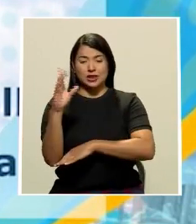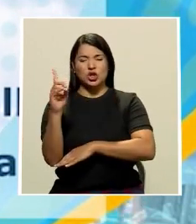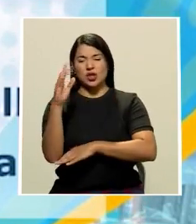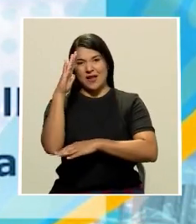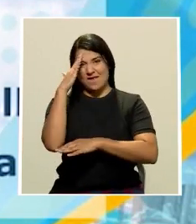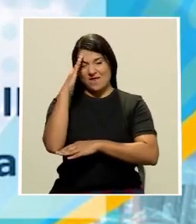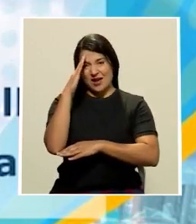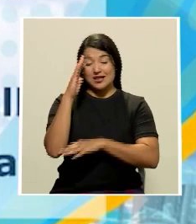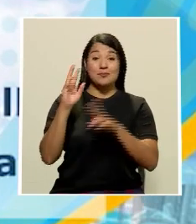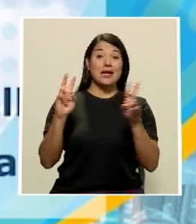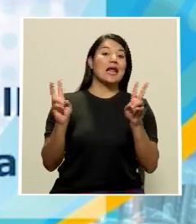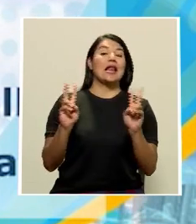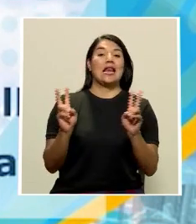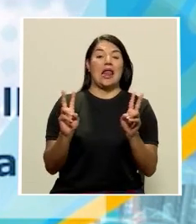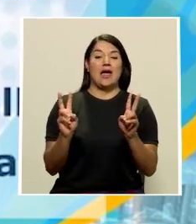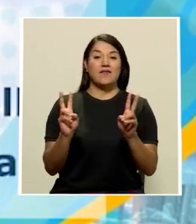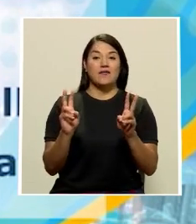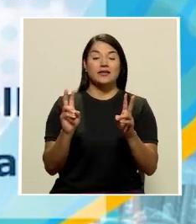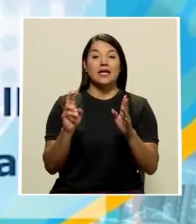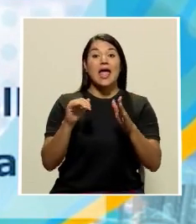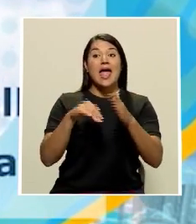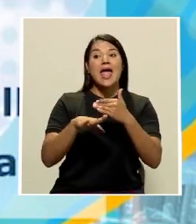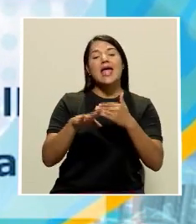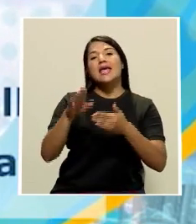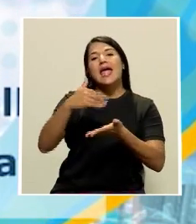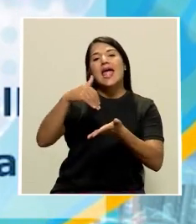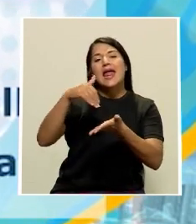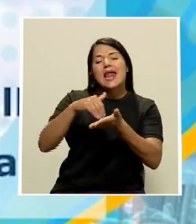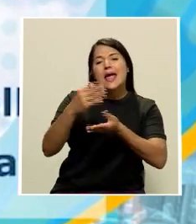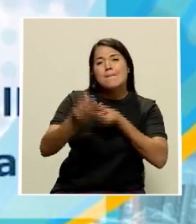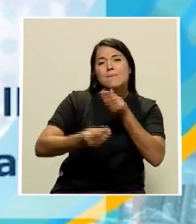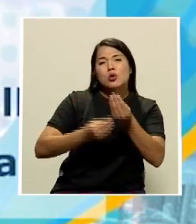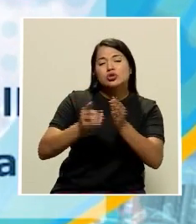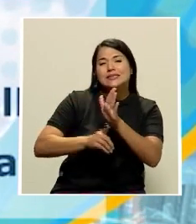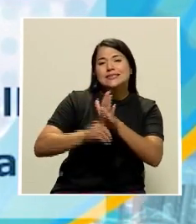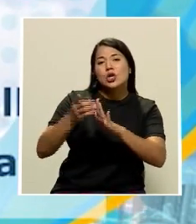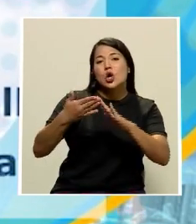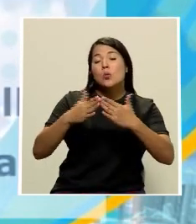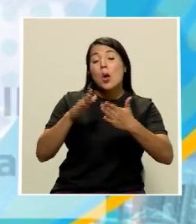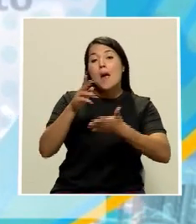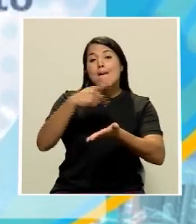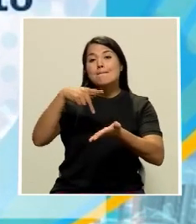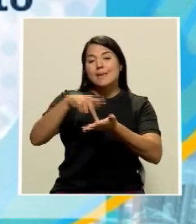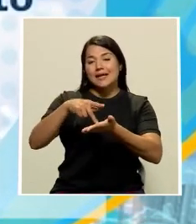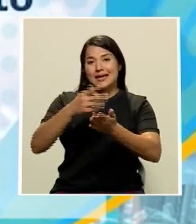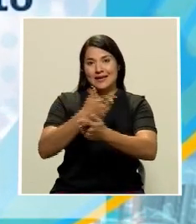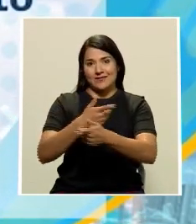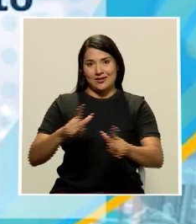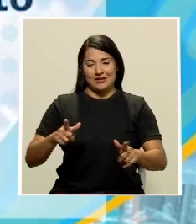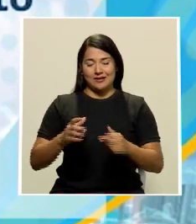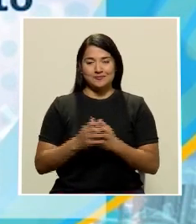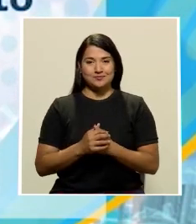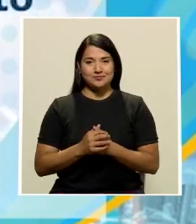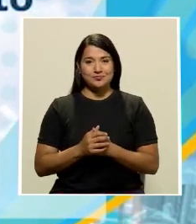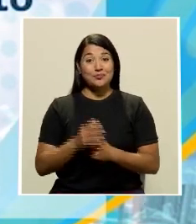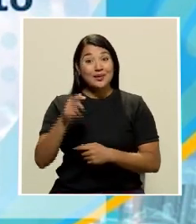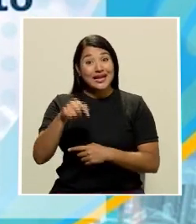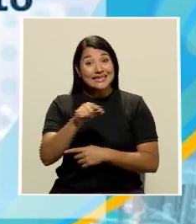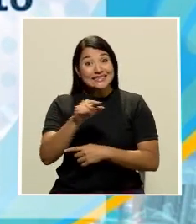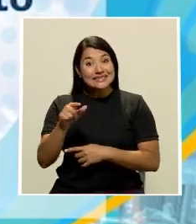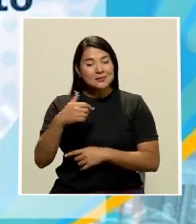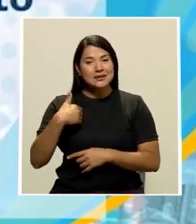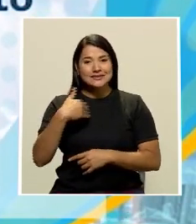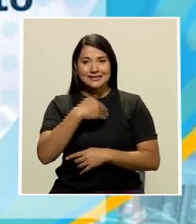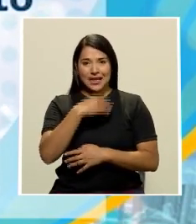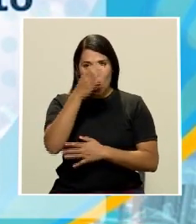Live del Eje de Promoción y Desarrollo Comunitario del Parque La Libertad. Esta semana, el